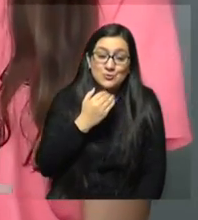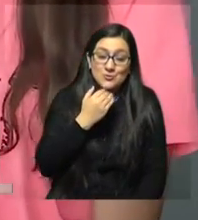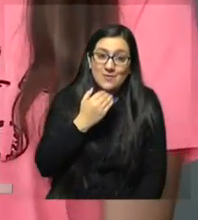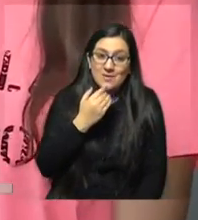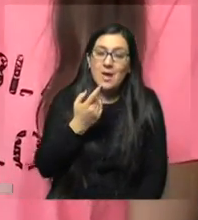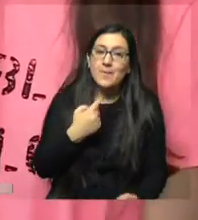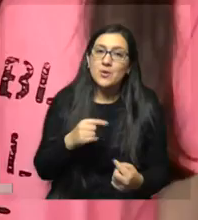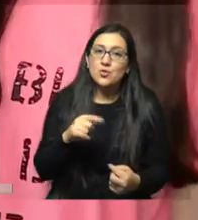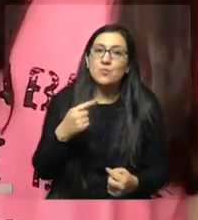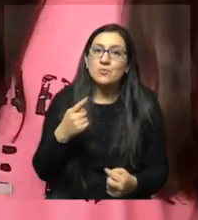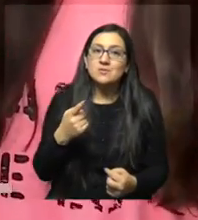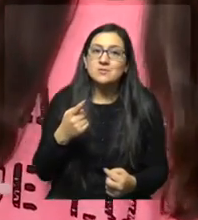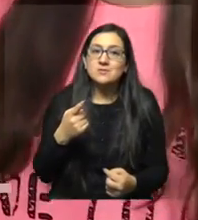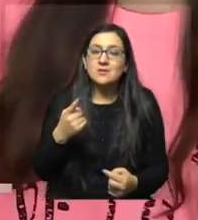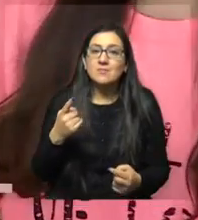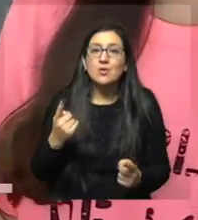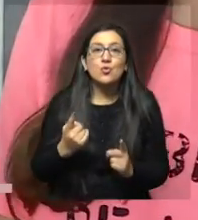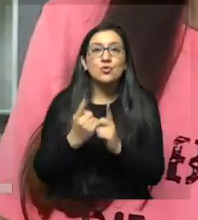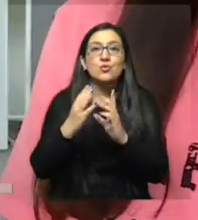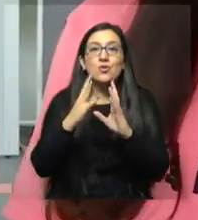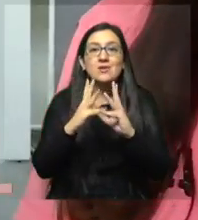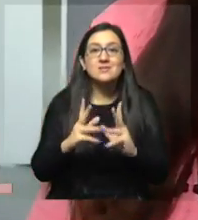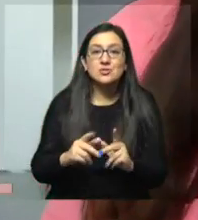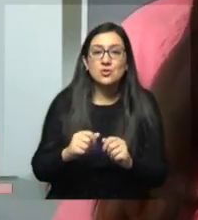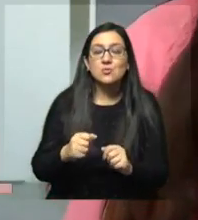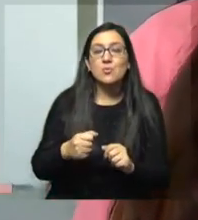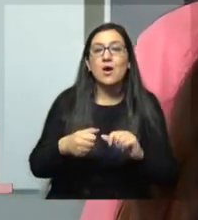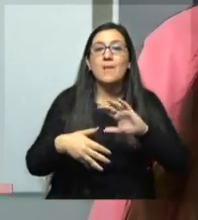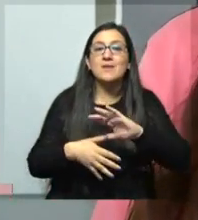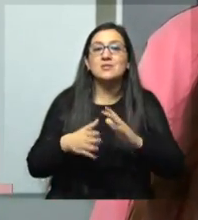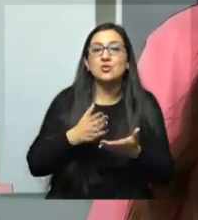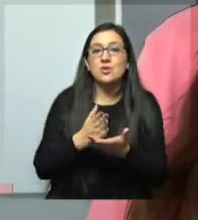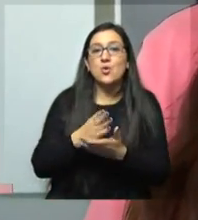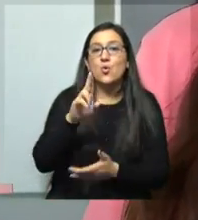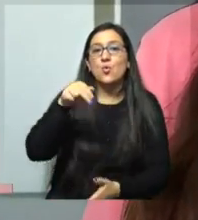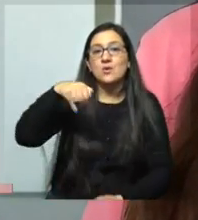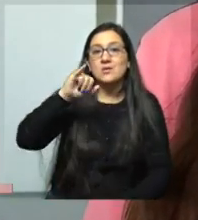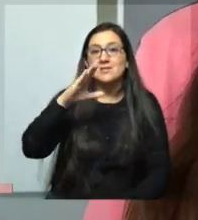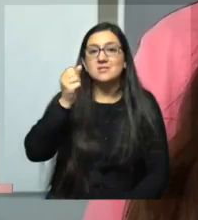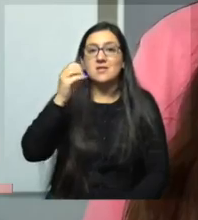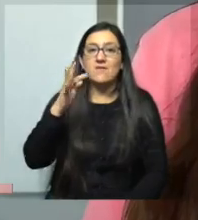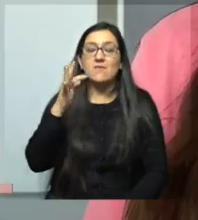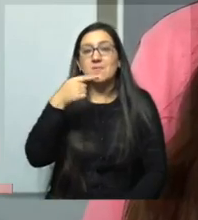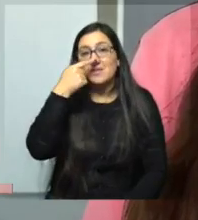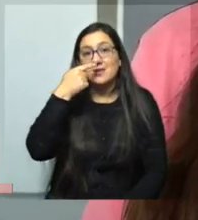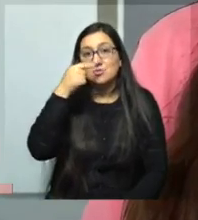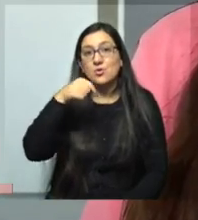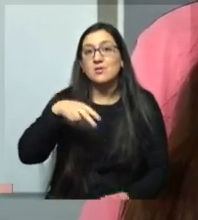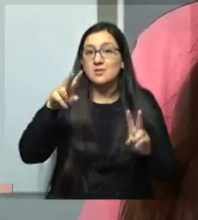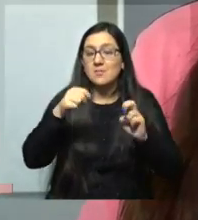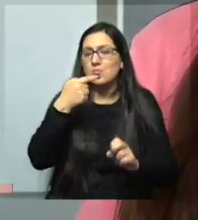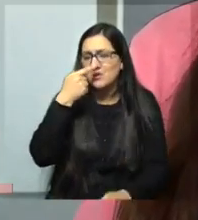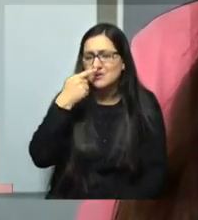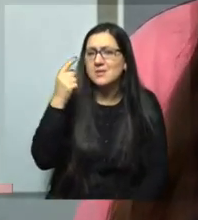luego de encontrarme con organizaciones como América Solidaria, como UNICEF, me ayudó, bueno, a interesarme en este tópico que es tan interesante y